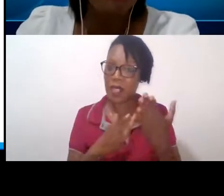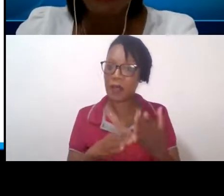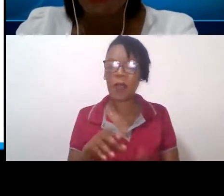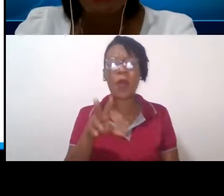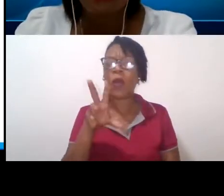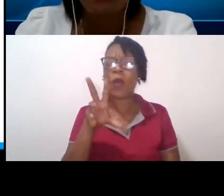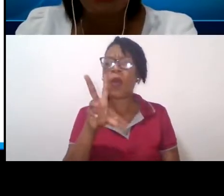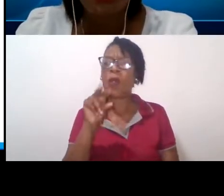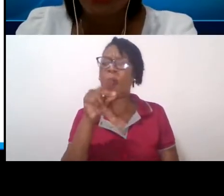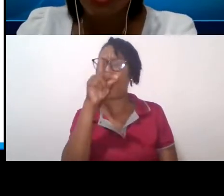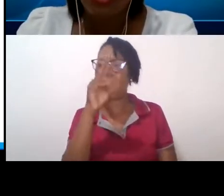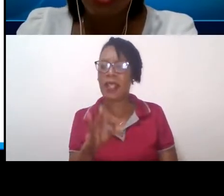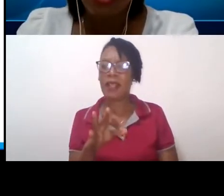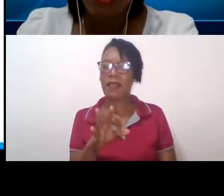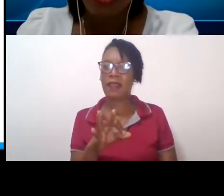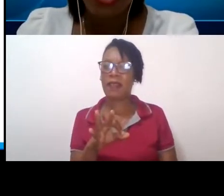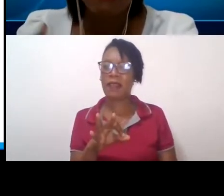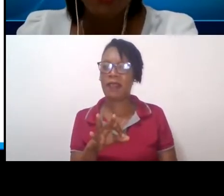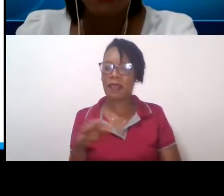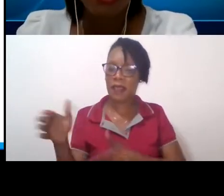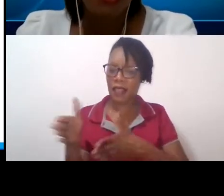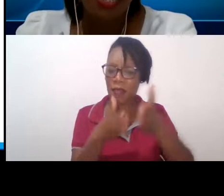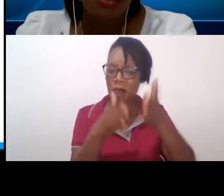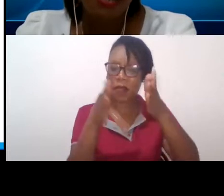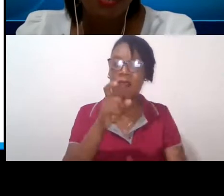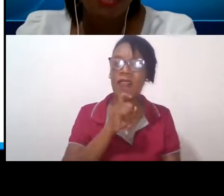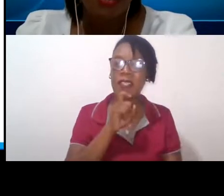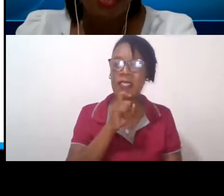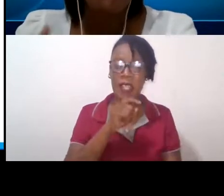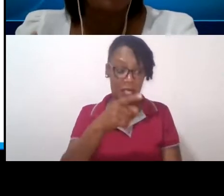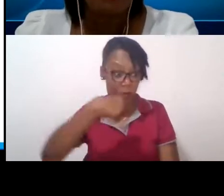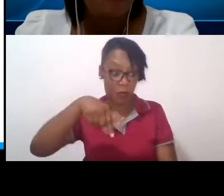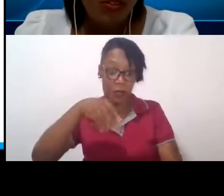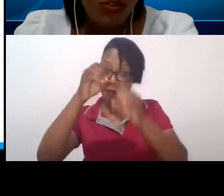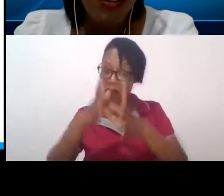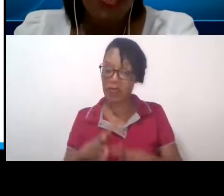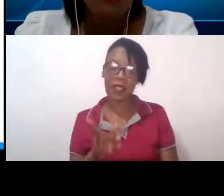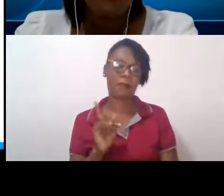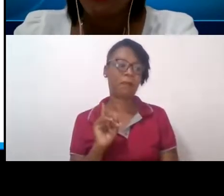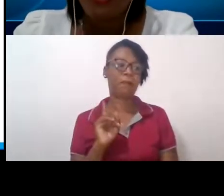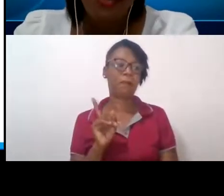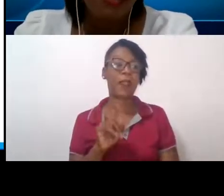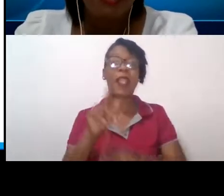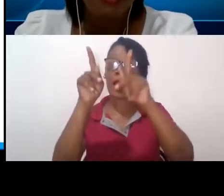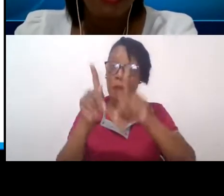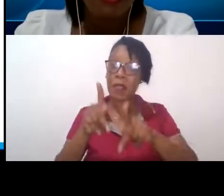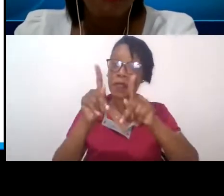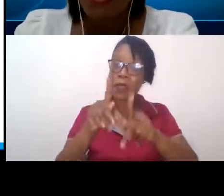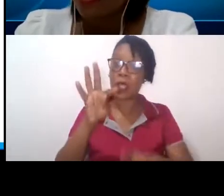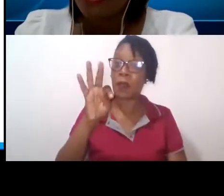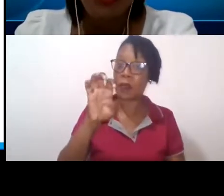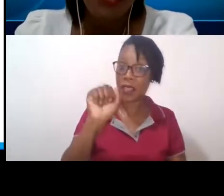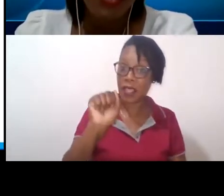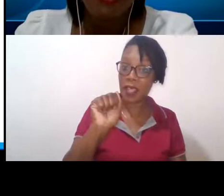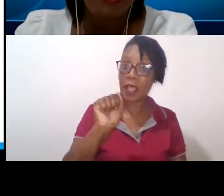camino difícil es el de nosotros, las personas docentes. Para la persona con TEA,